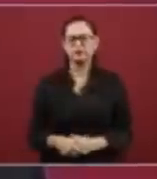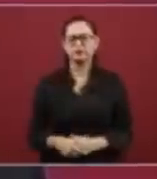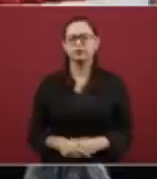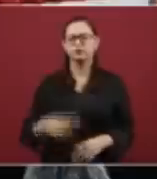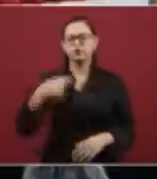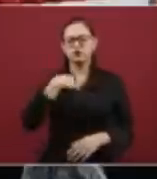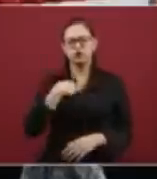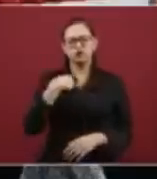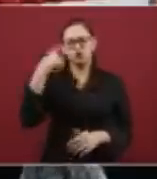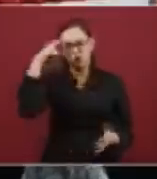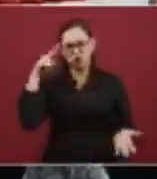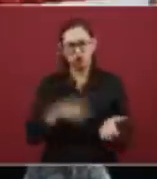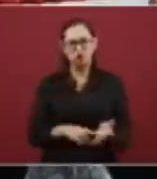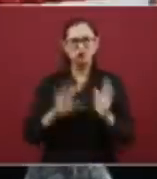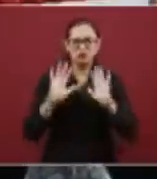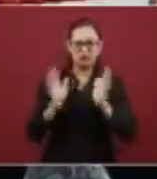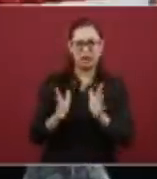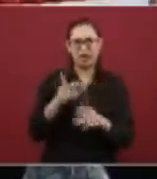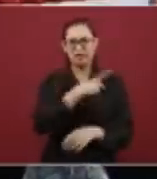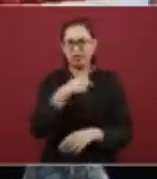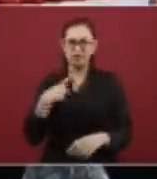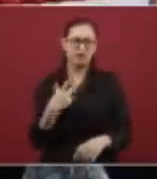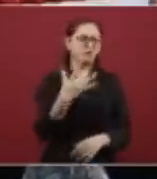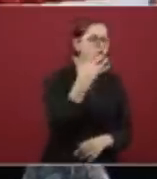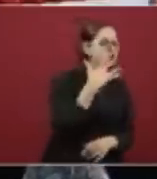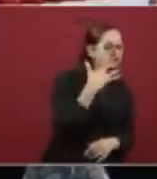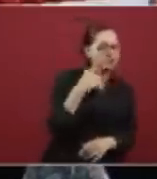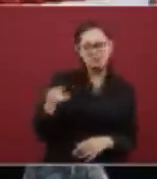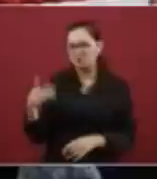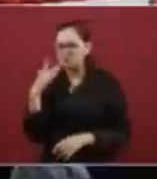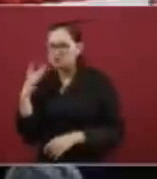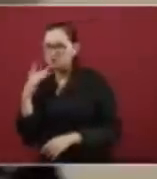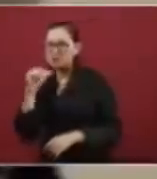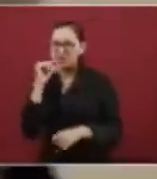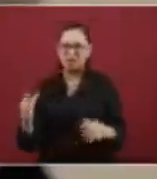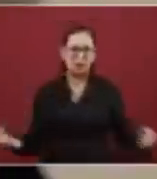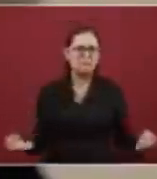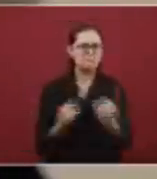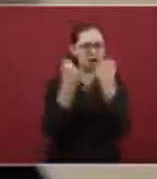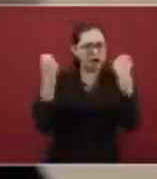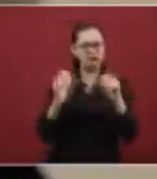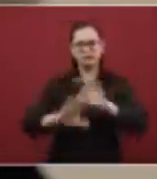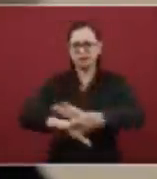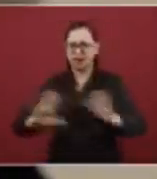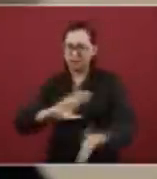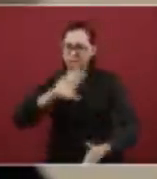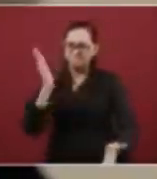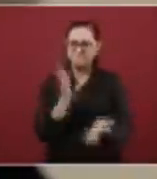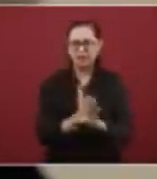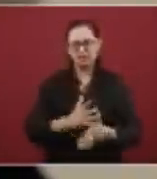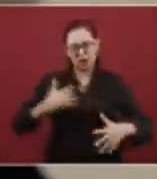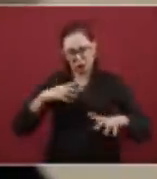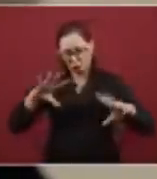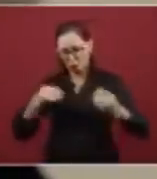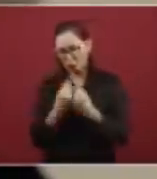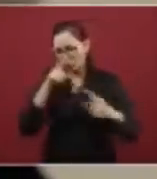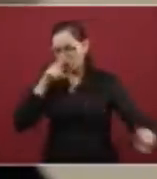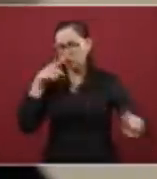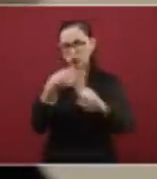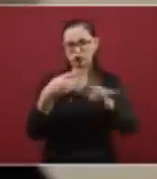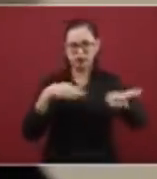esta confrontación entre fifís y no fifís, señor presidente, y empecemos a buscar la forma en trabajar por un México